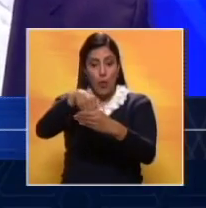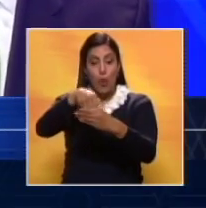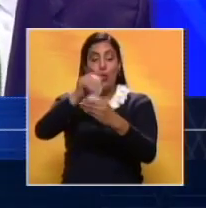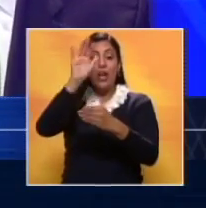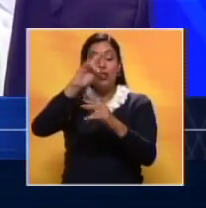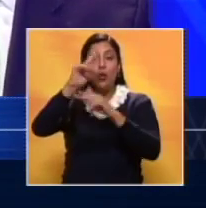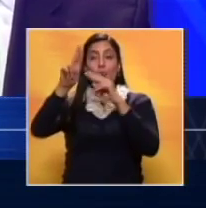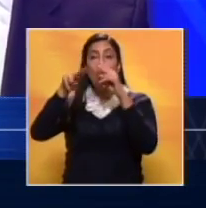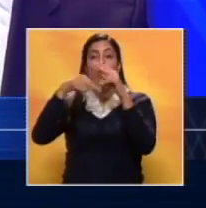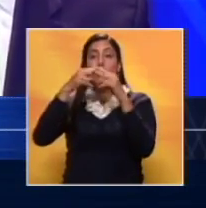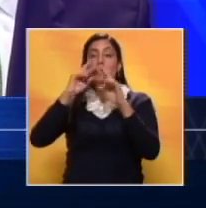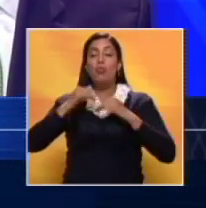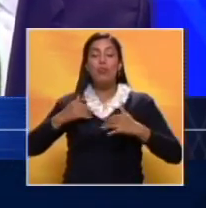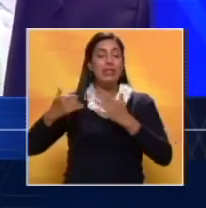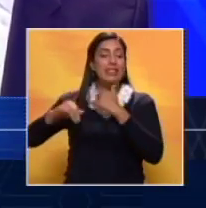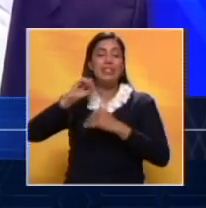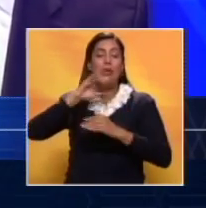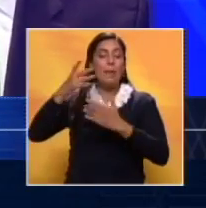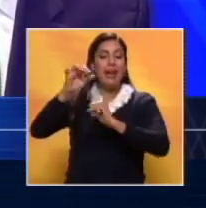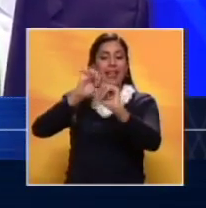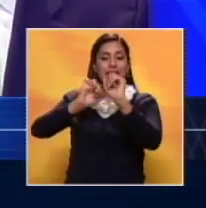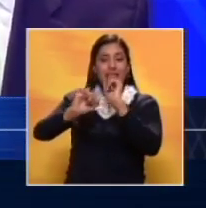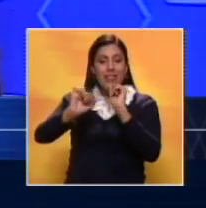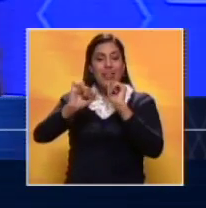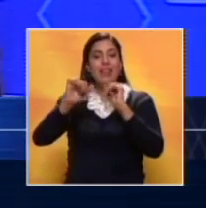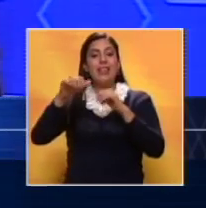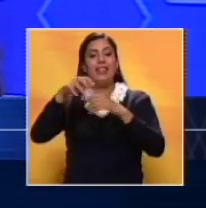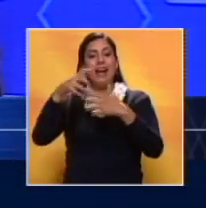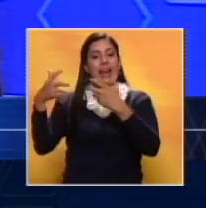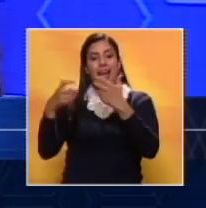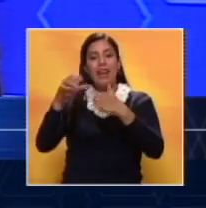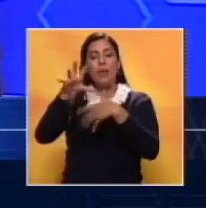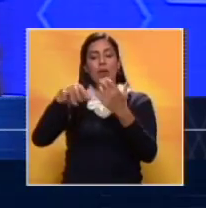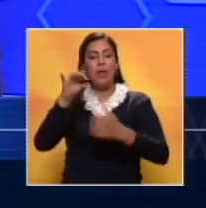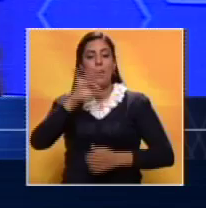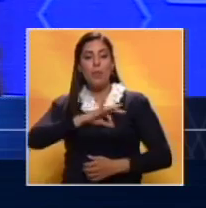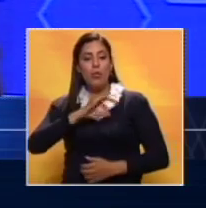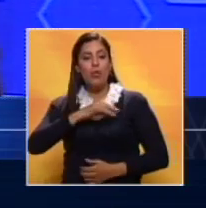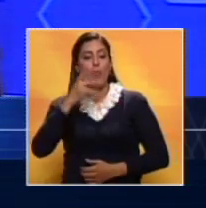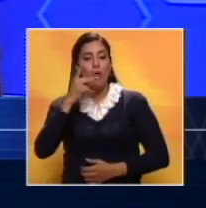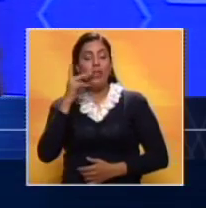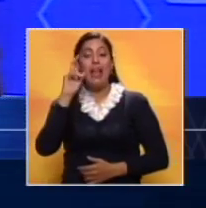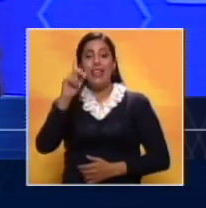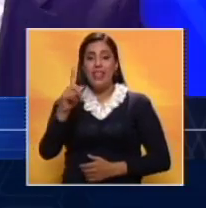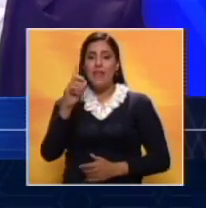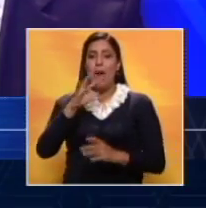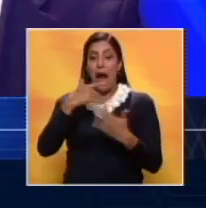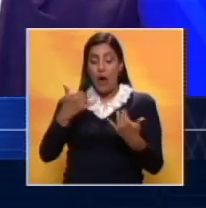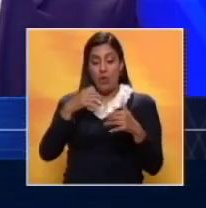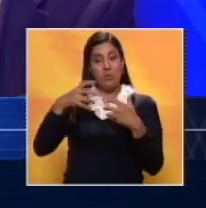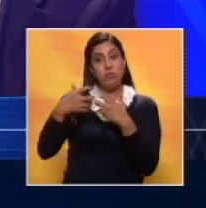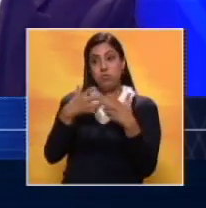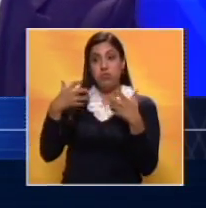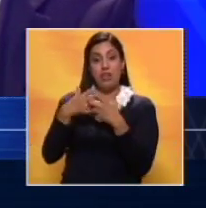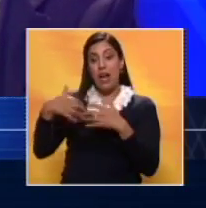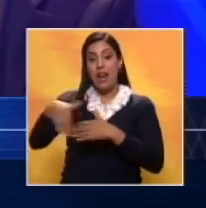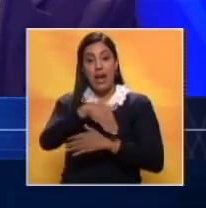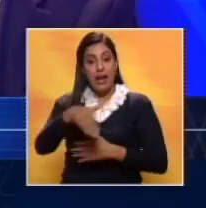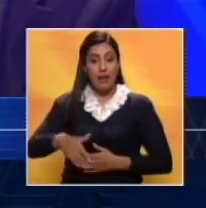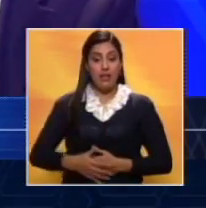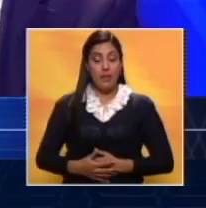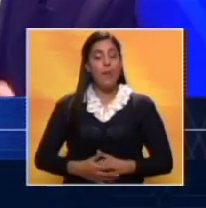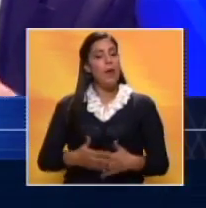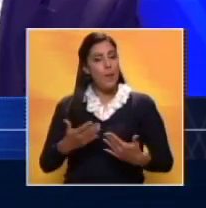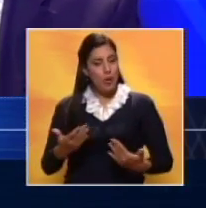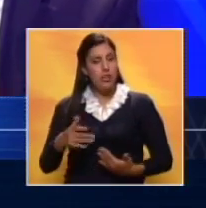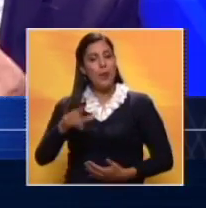creado la humanidad para evitar las guerras y resolver en paz los conflictos políticos, a la gente no le queda sino recurrir a lo que está recurriendo, que es a la calle. Y